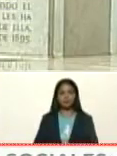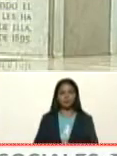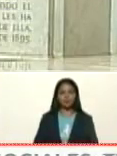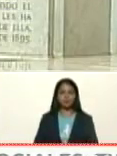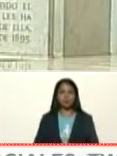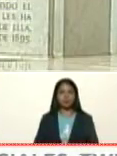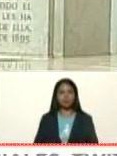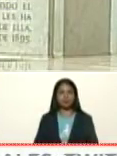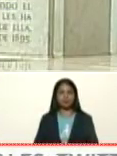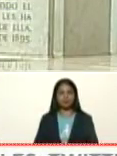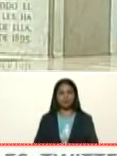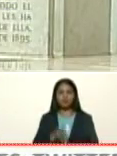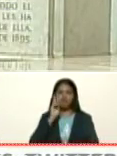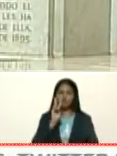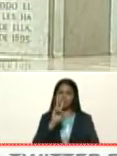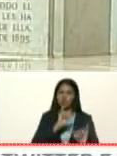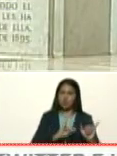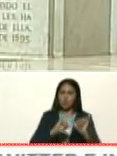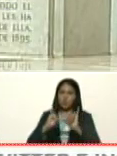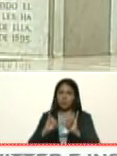Allí se destacaron